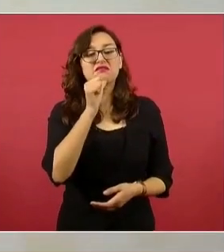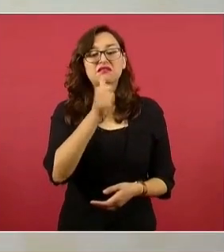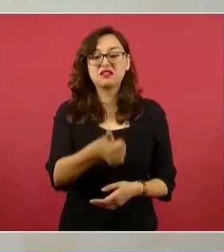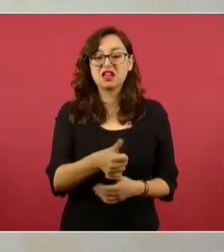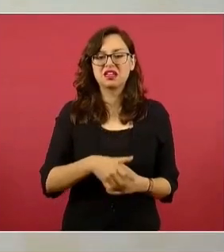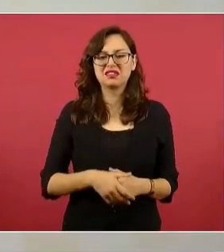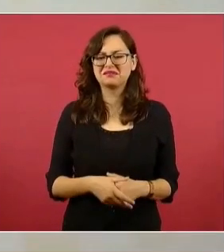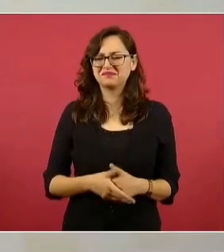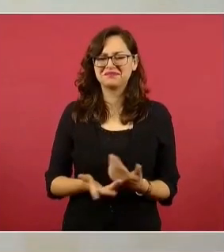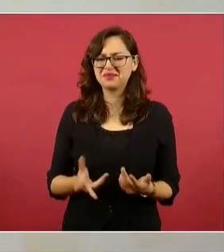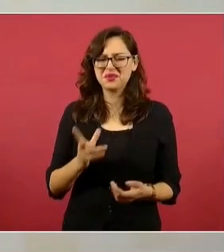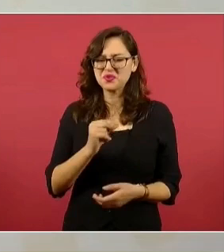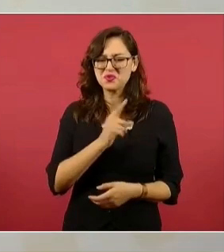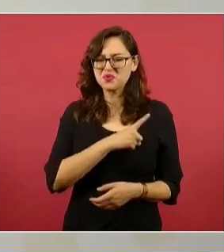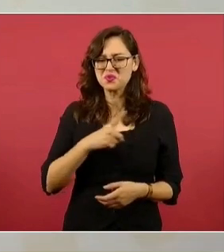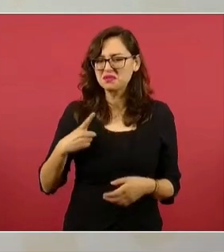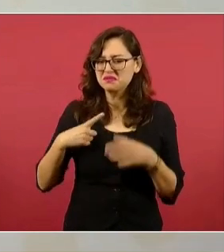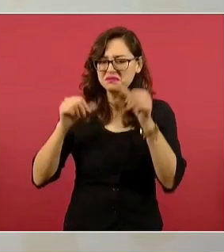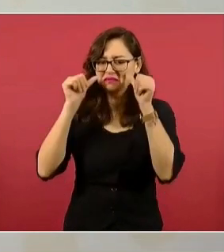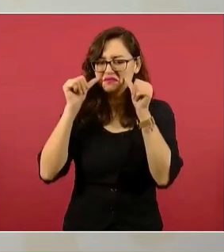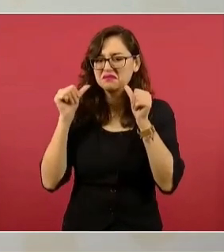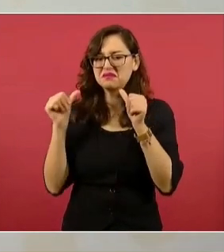no hay que tomarlo en cuenta. Por lo mismo,